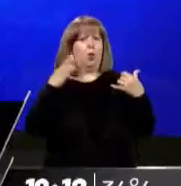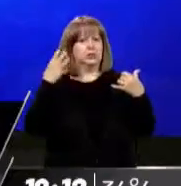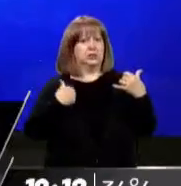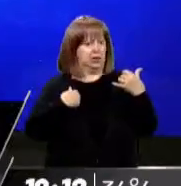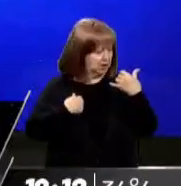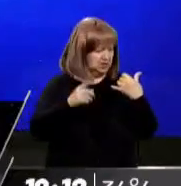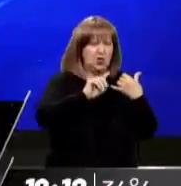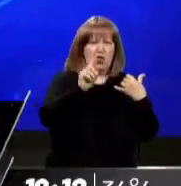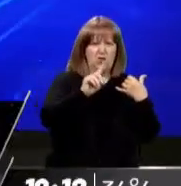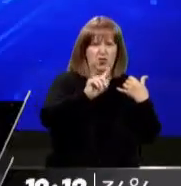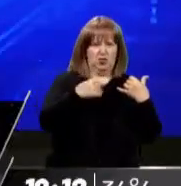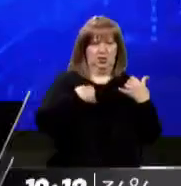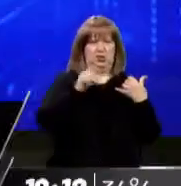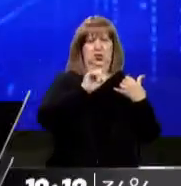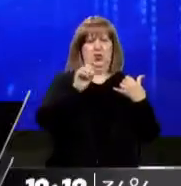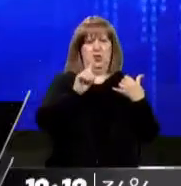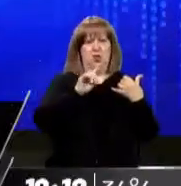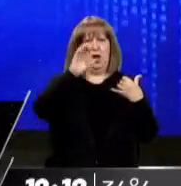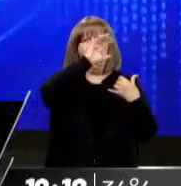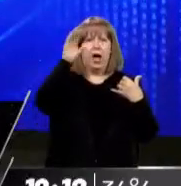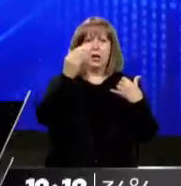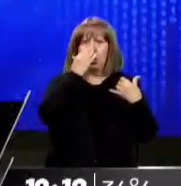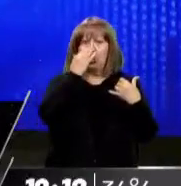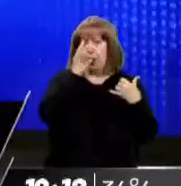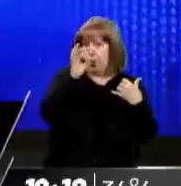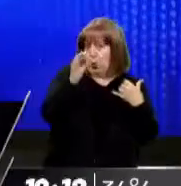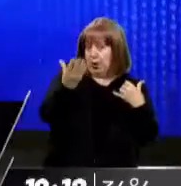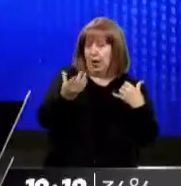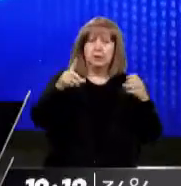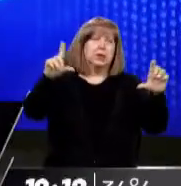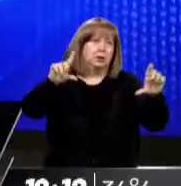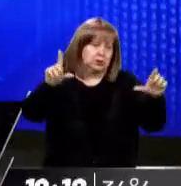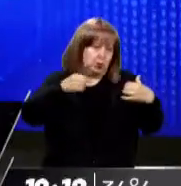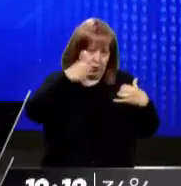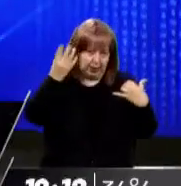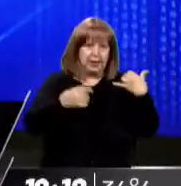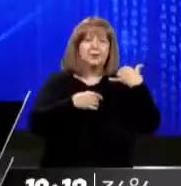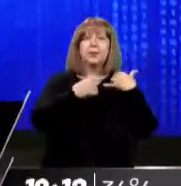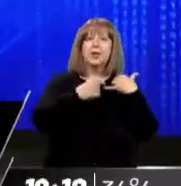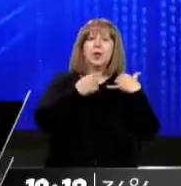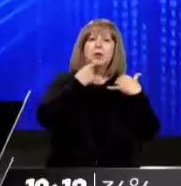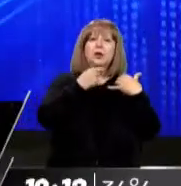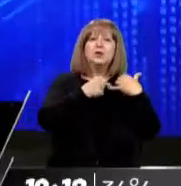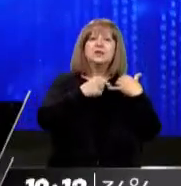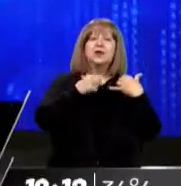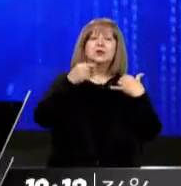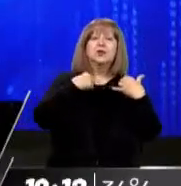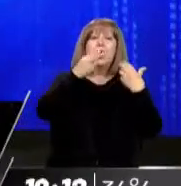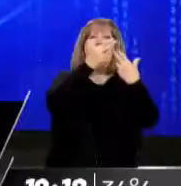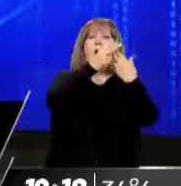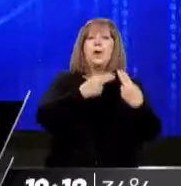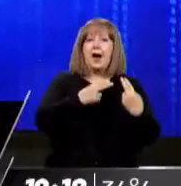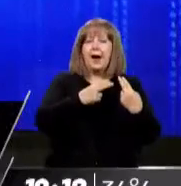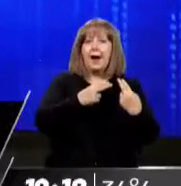atiende el teléfono y dice, no, yo no compré ningún aire acondicionado, televisor, cualquier electrodoméstico, ¿no? Bueno, entonces vamos a darle de baja, a nosotros nos